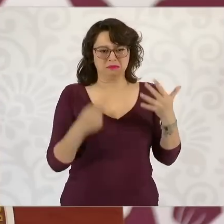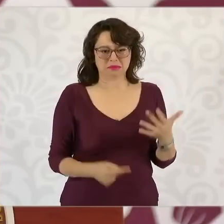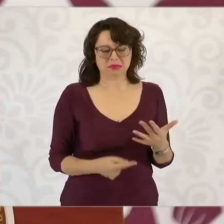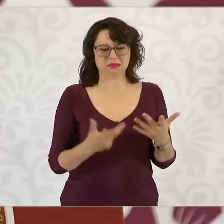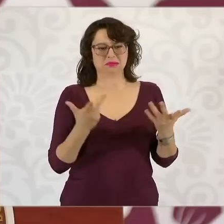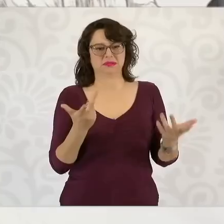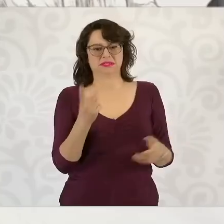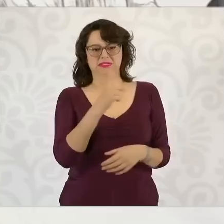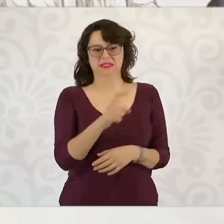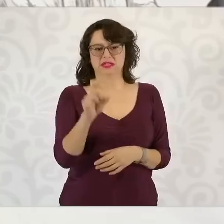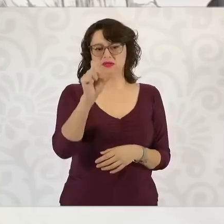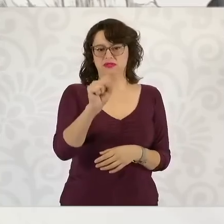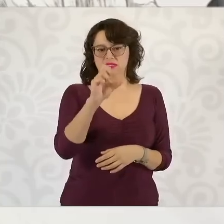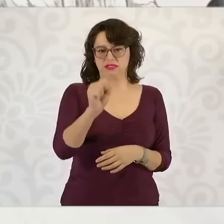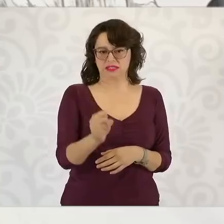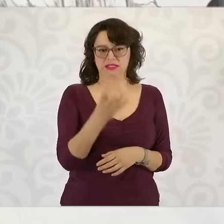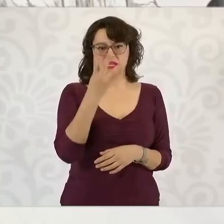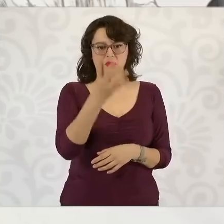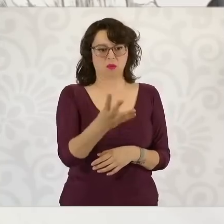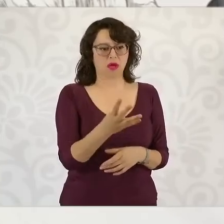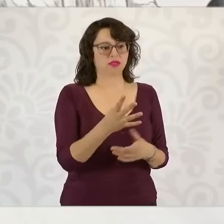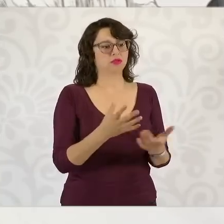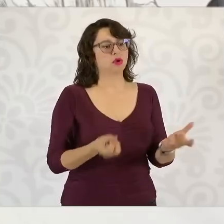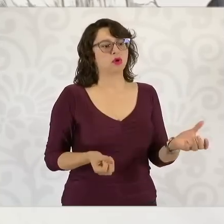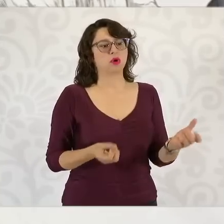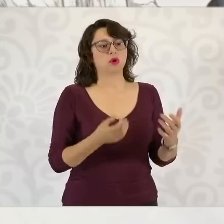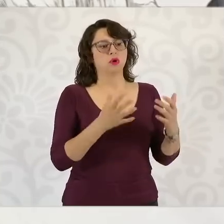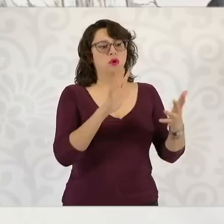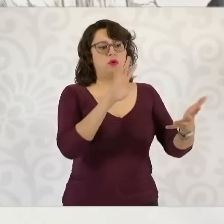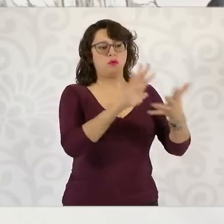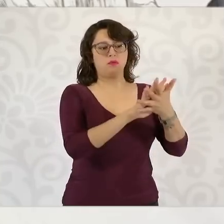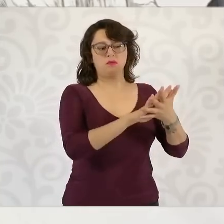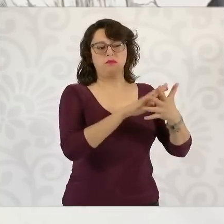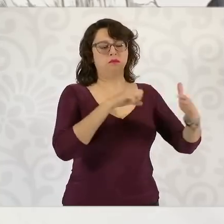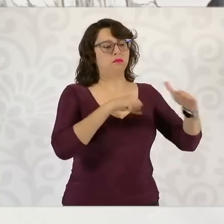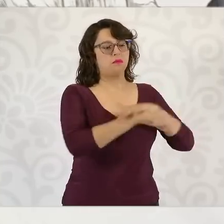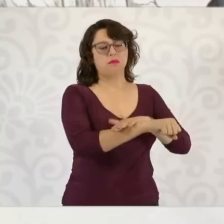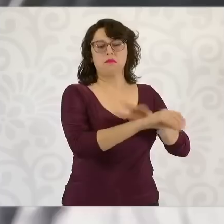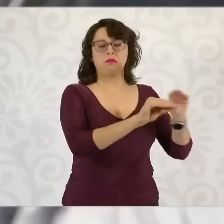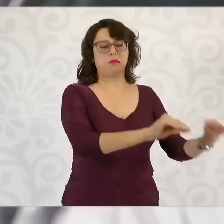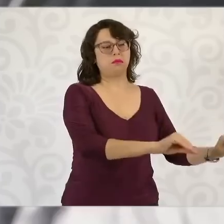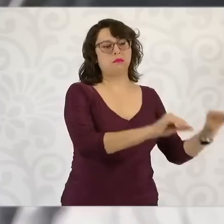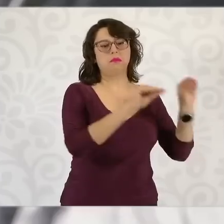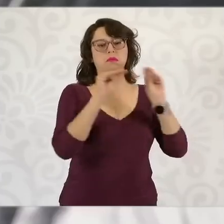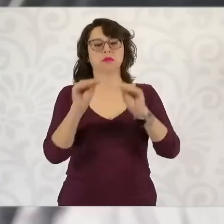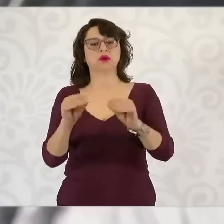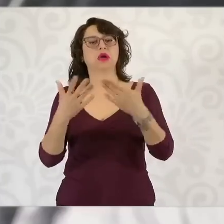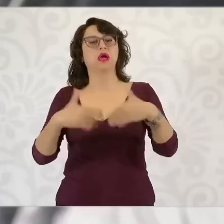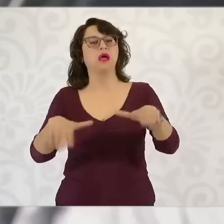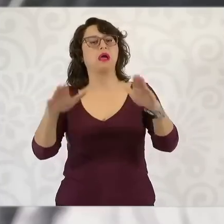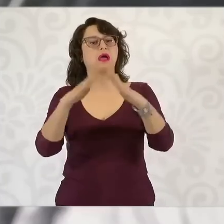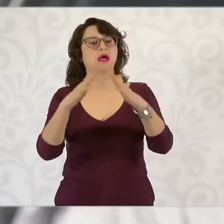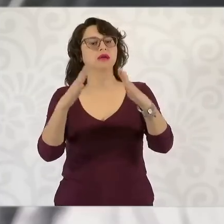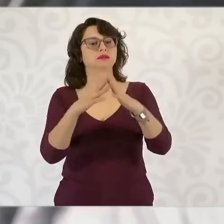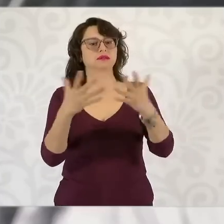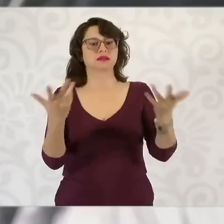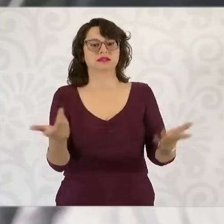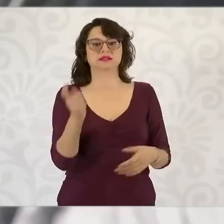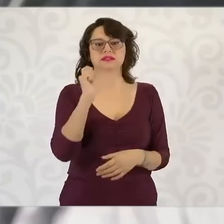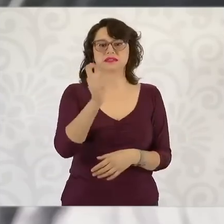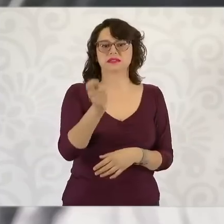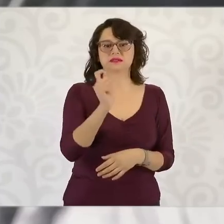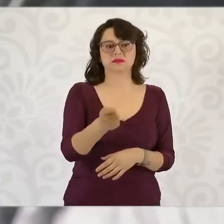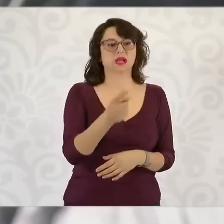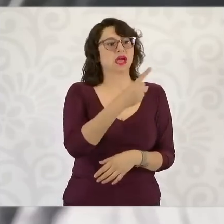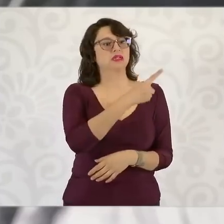concretado 164 egresos por cambio de medida cautelar y 2 egresos definitivos, lo que significa más de 100 delincuentes que regresaron